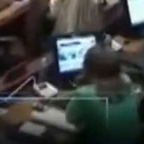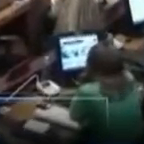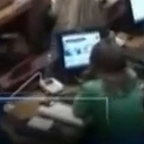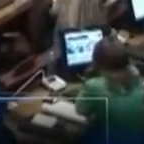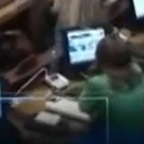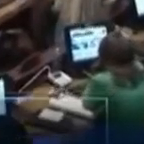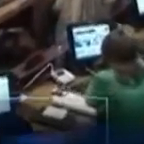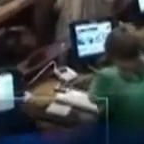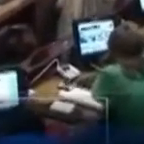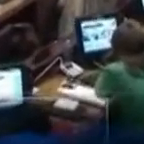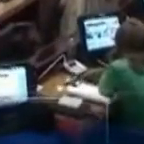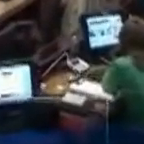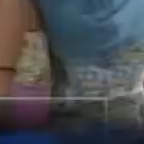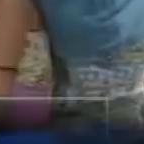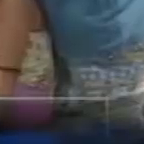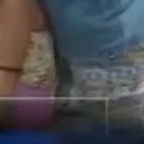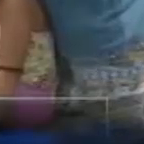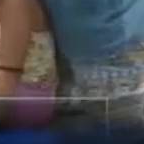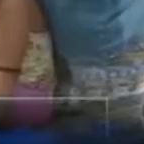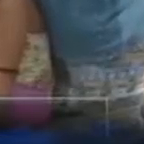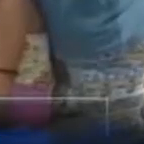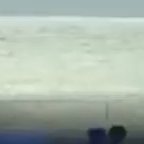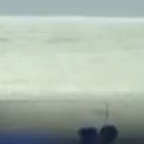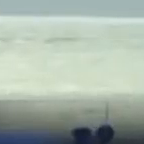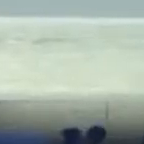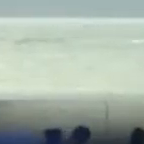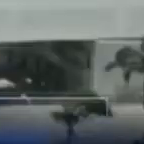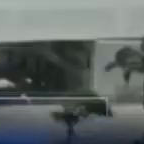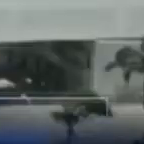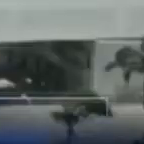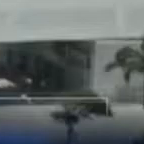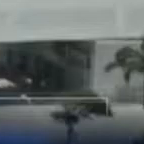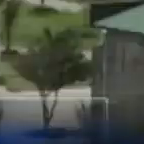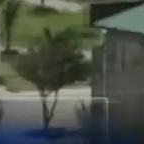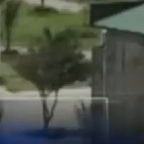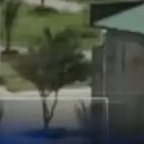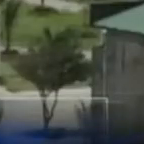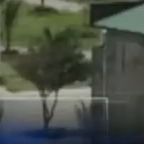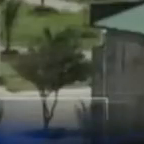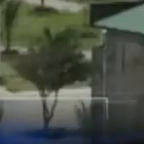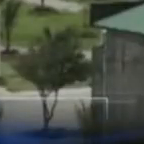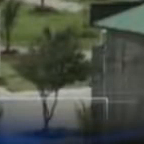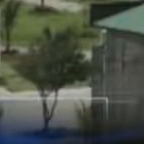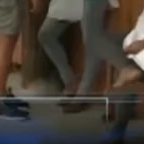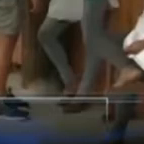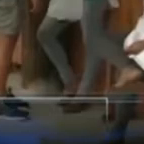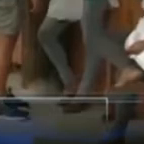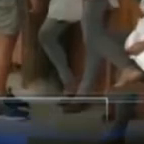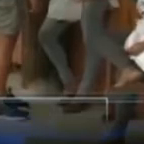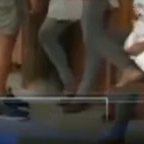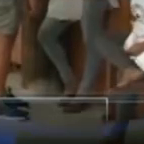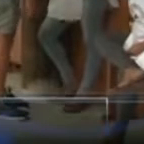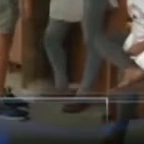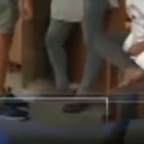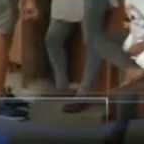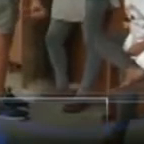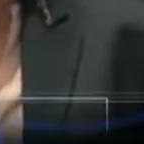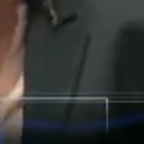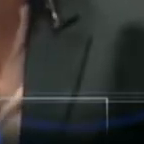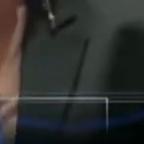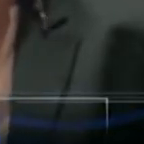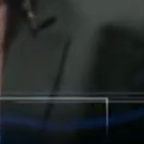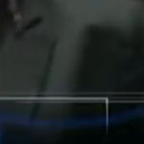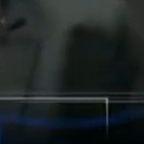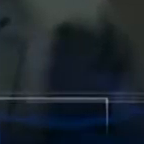con 84 votos afirmativos del pleno de la asamblea nacional aprueba las reformas a la ley del servicio público y el código del trabajo